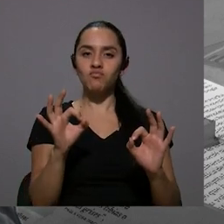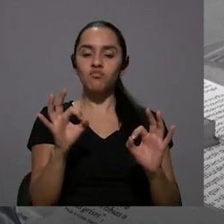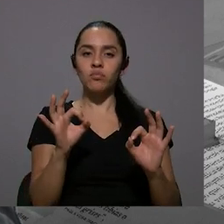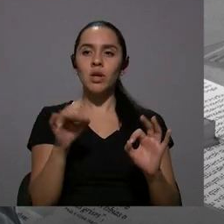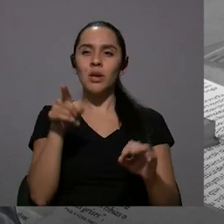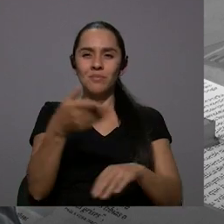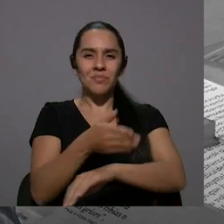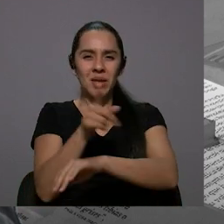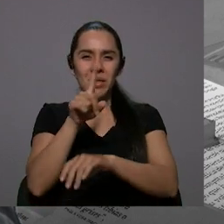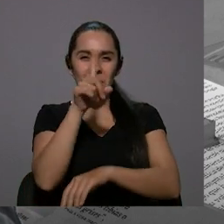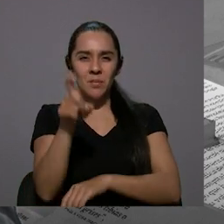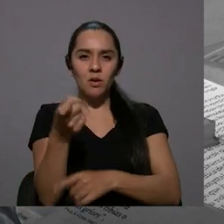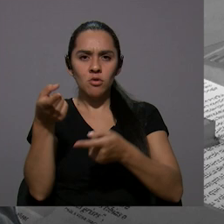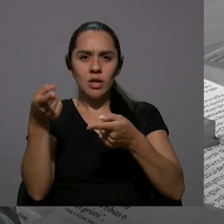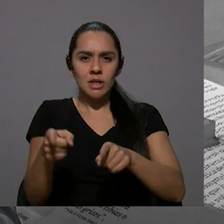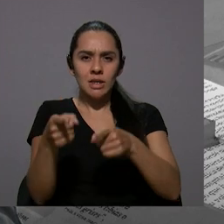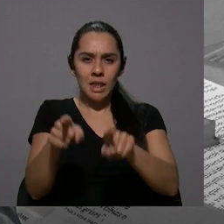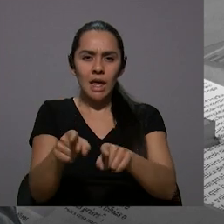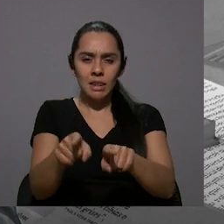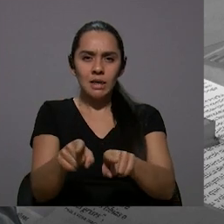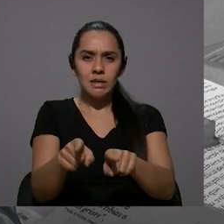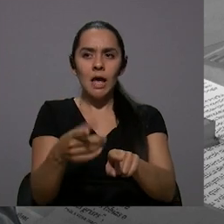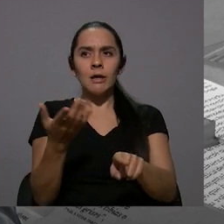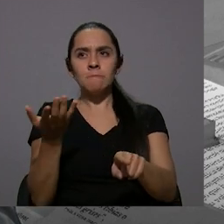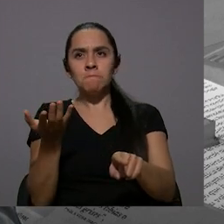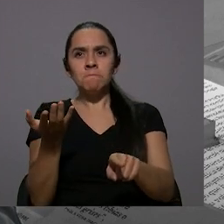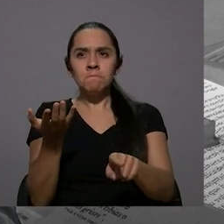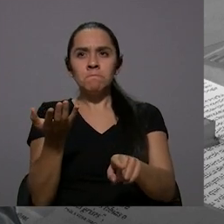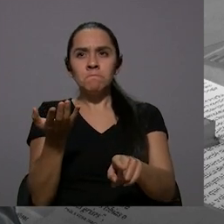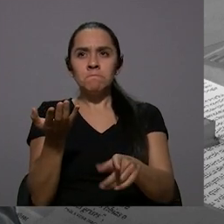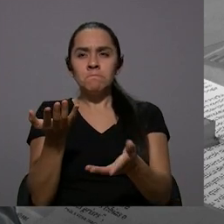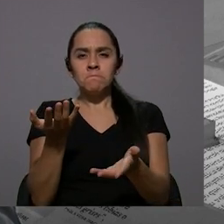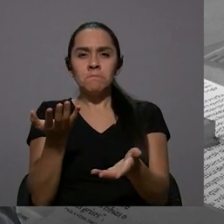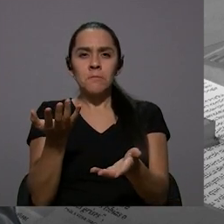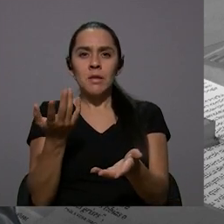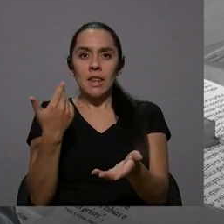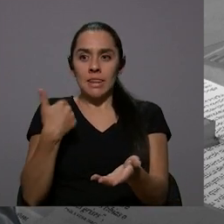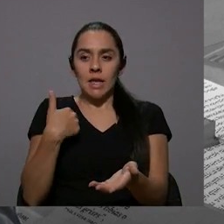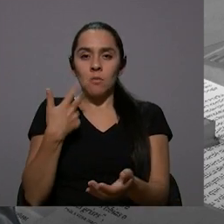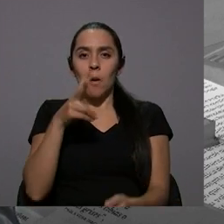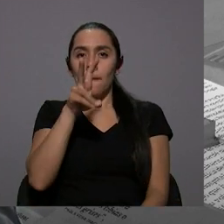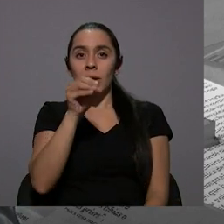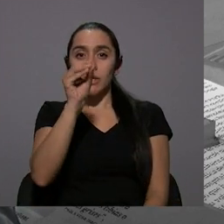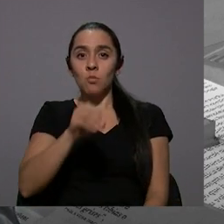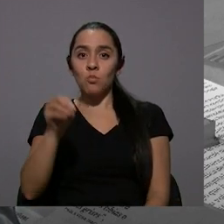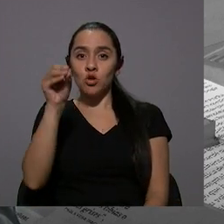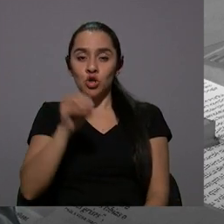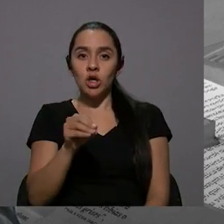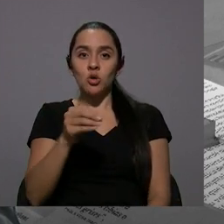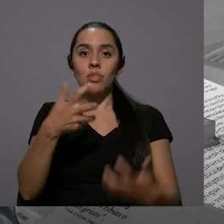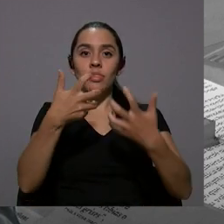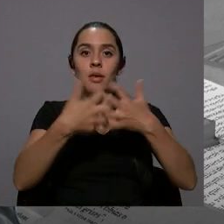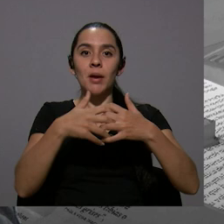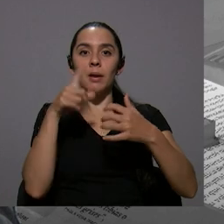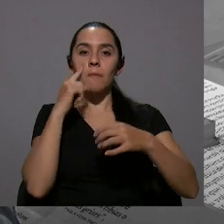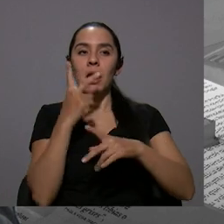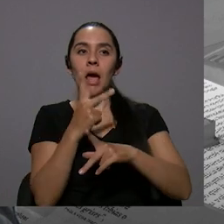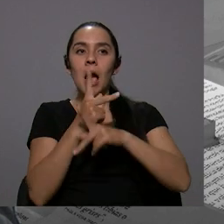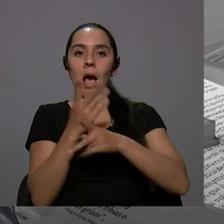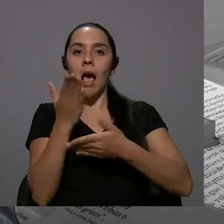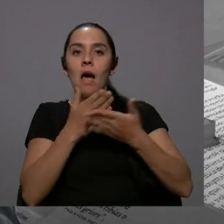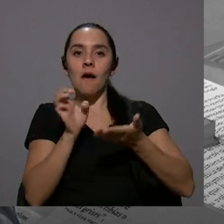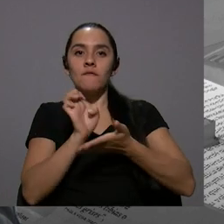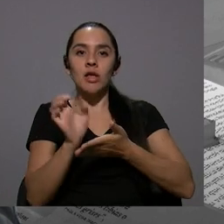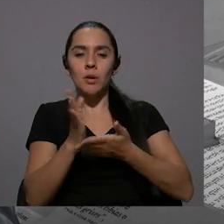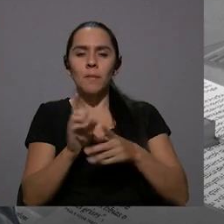cuanto usted me preguntó también de los incidentes verdad no vea teníamos un 20% máquinas de contingencia Yo calculo que ni